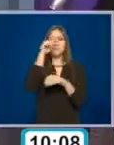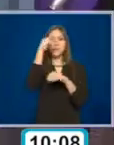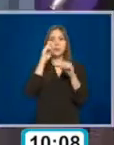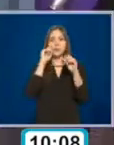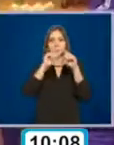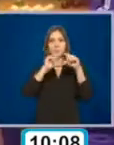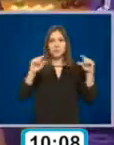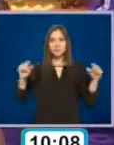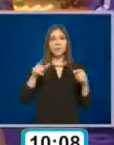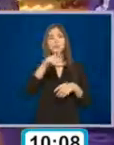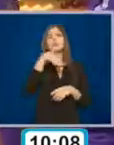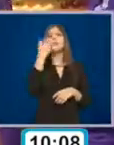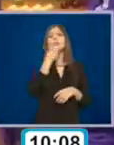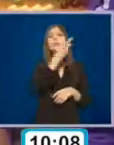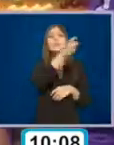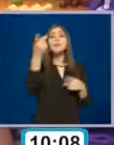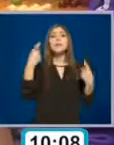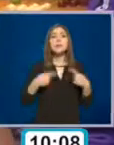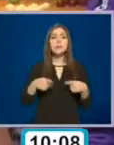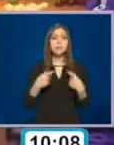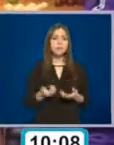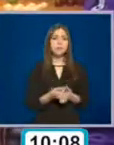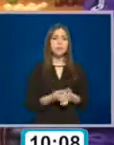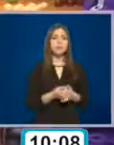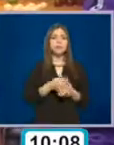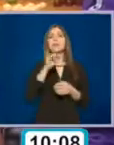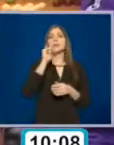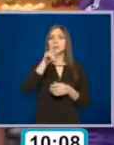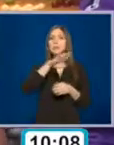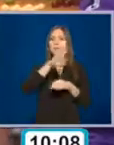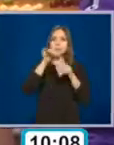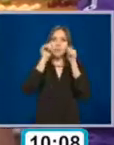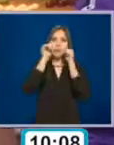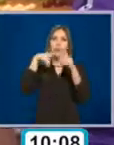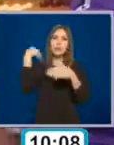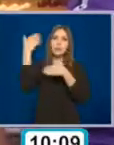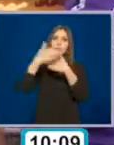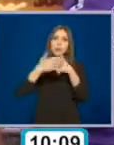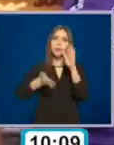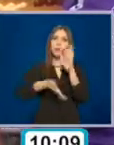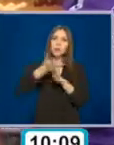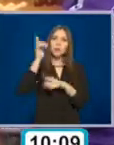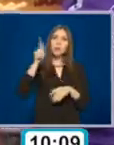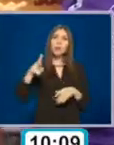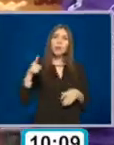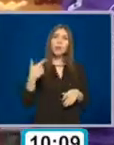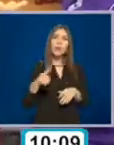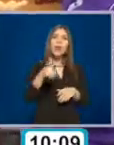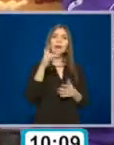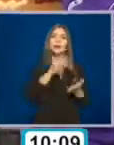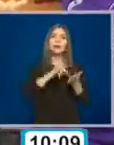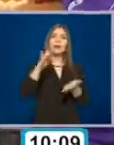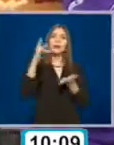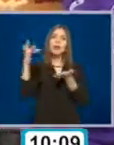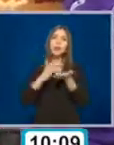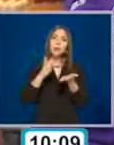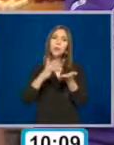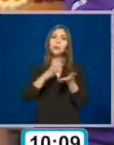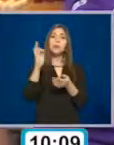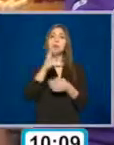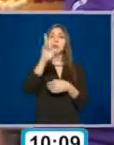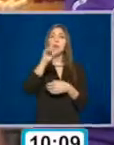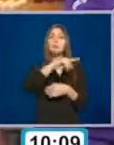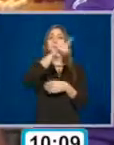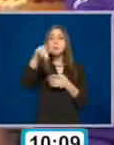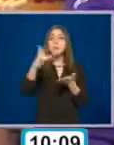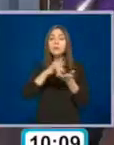ciudades? Claro que sí, que esperen pronto por ahí, vamos a estar en Guanajuato, gracias por todo el apoyo y que de verdad que sin ustedes uno pues no sería nada.